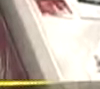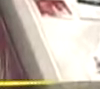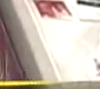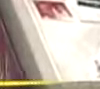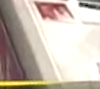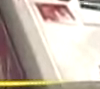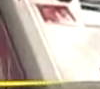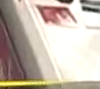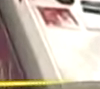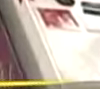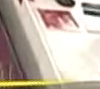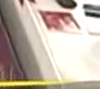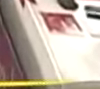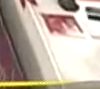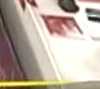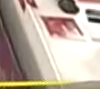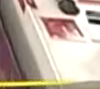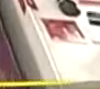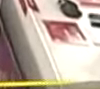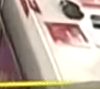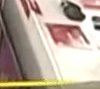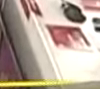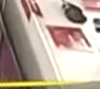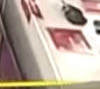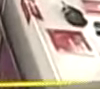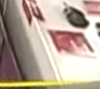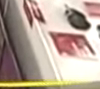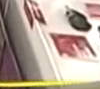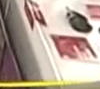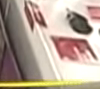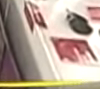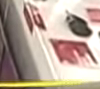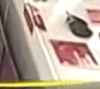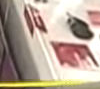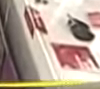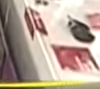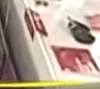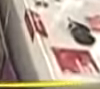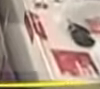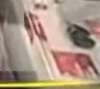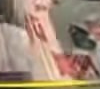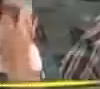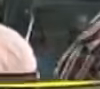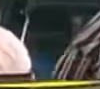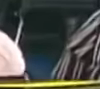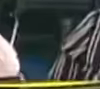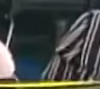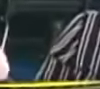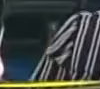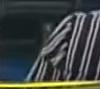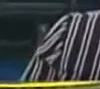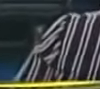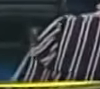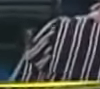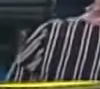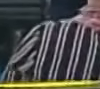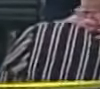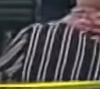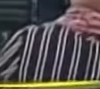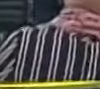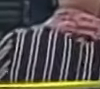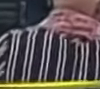Señores, tengan todas y todos ustedes muy buenas tardes. Sean bienvenidos al Palacio de Miraflores en Caracas,